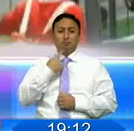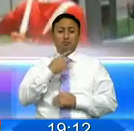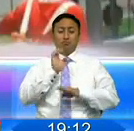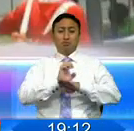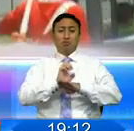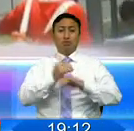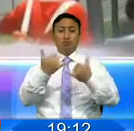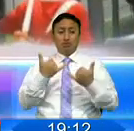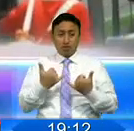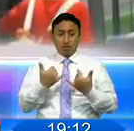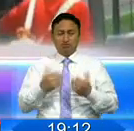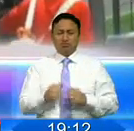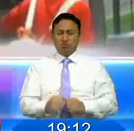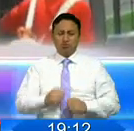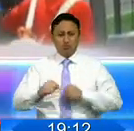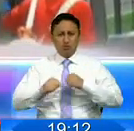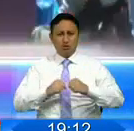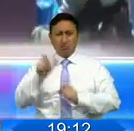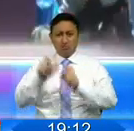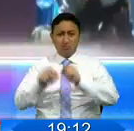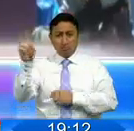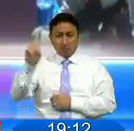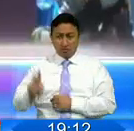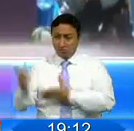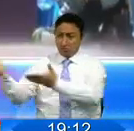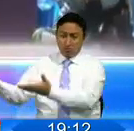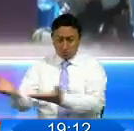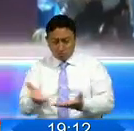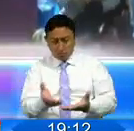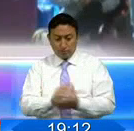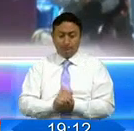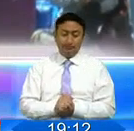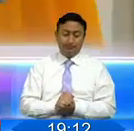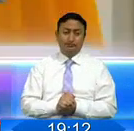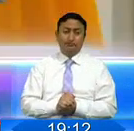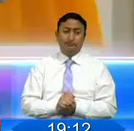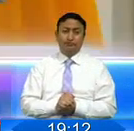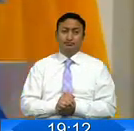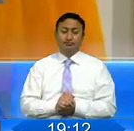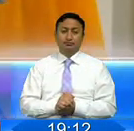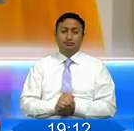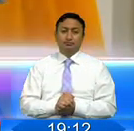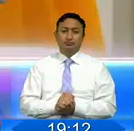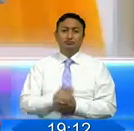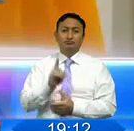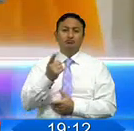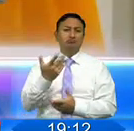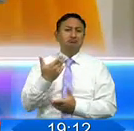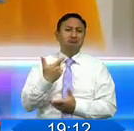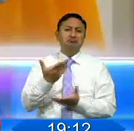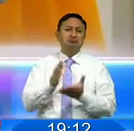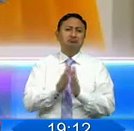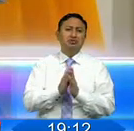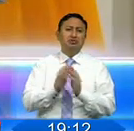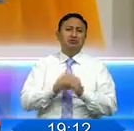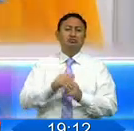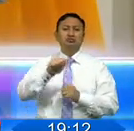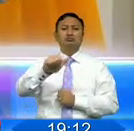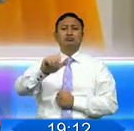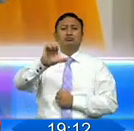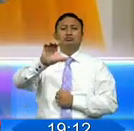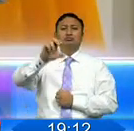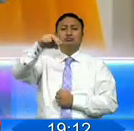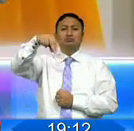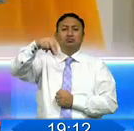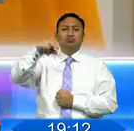un esfuerzo increíble por acoger a los hermanos migrantes. Y lo único que quisiéramos realmente es que el Acnur nos proporcionaría una posibilidad de